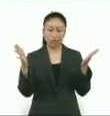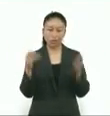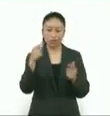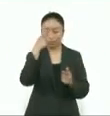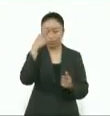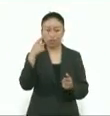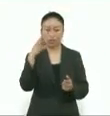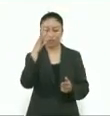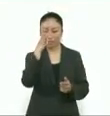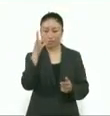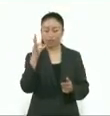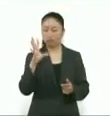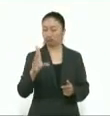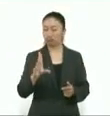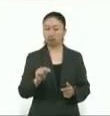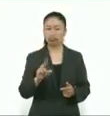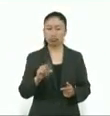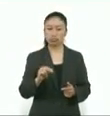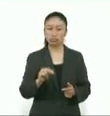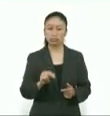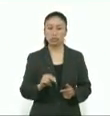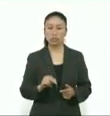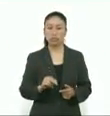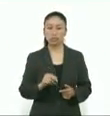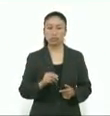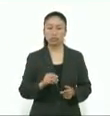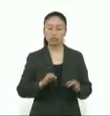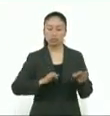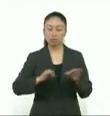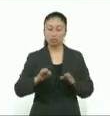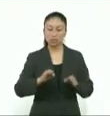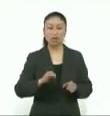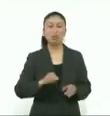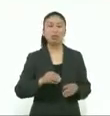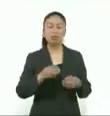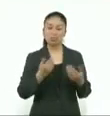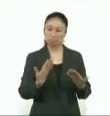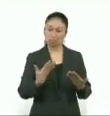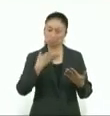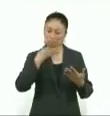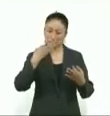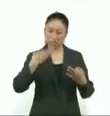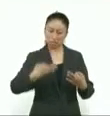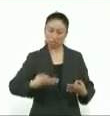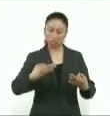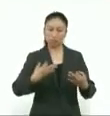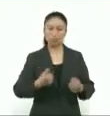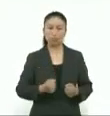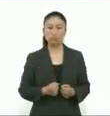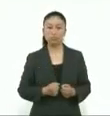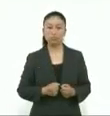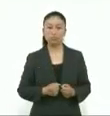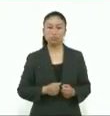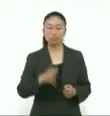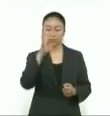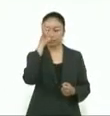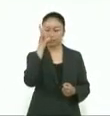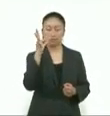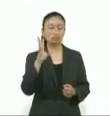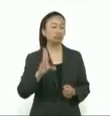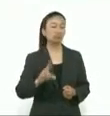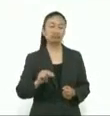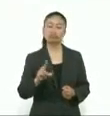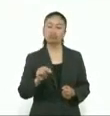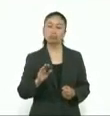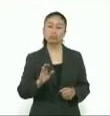no fallar y dejar buenos trabajos en cada uno de nuestros estados. No vamos a fallar porque